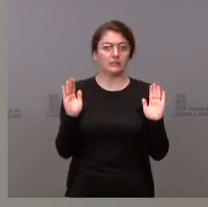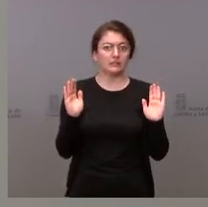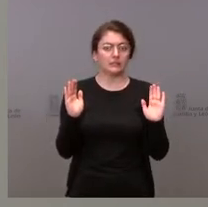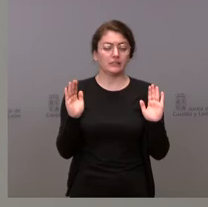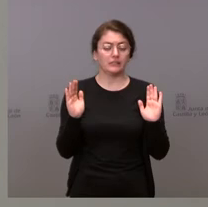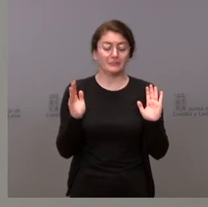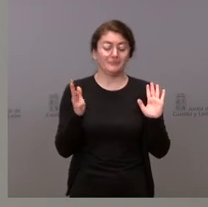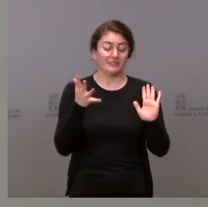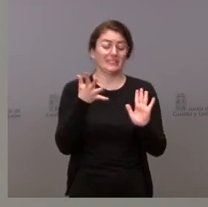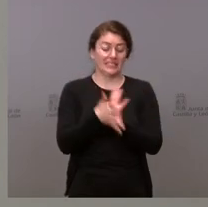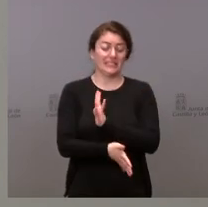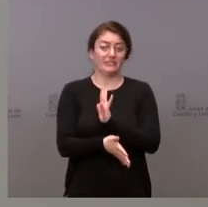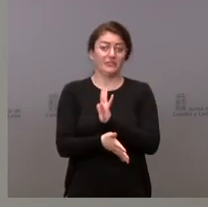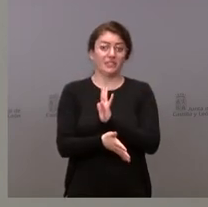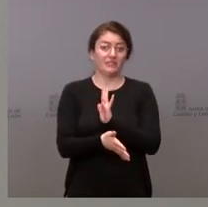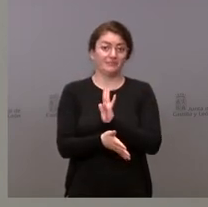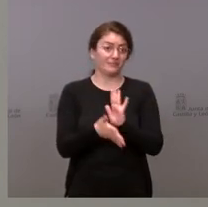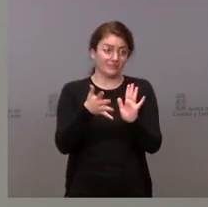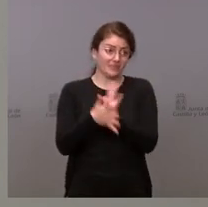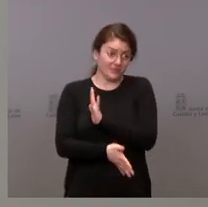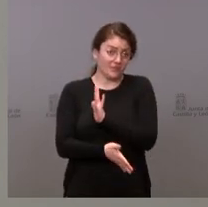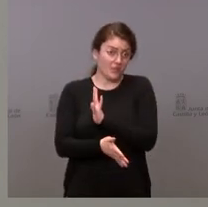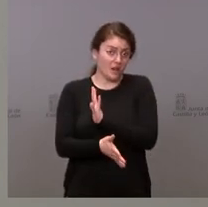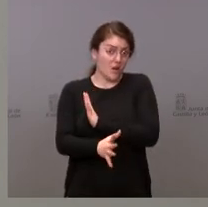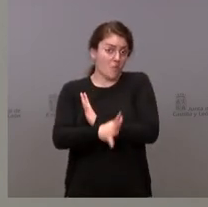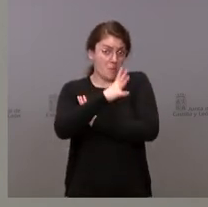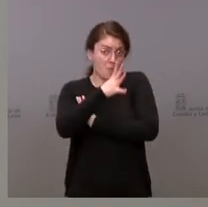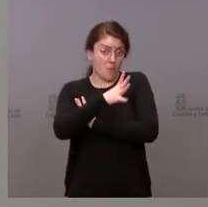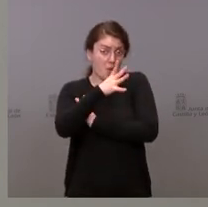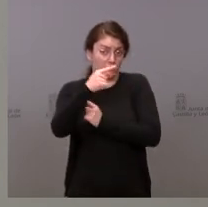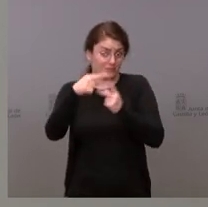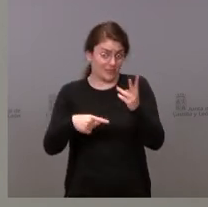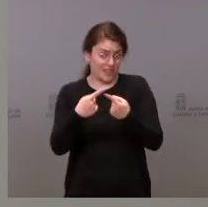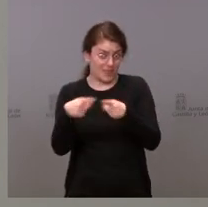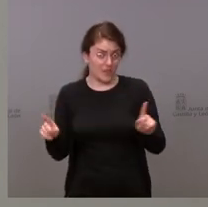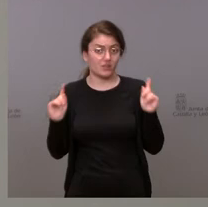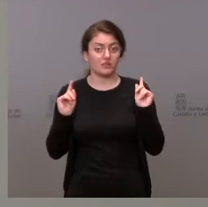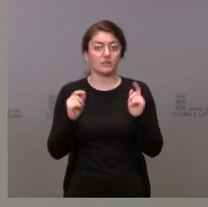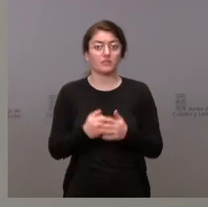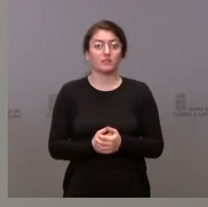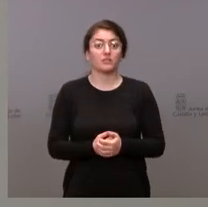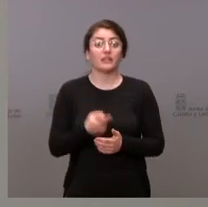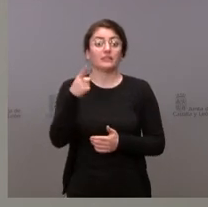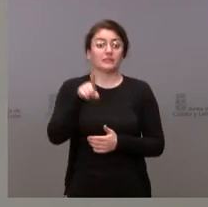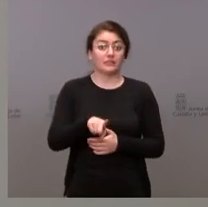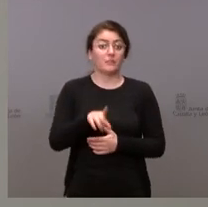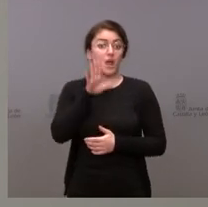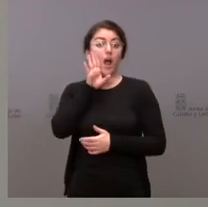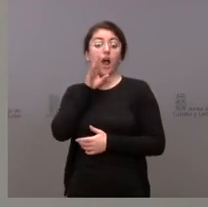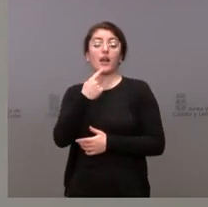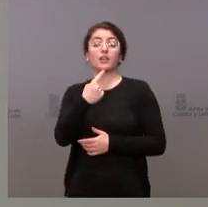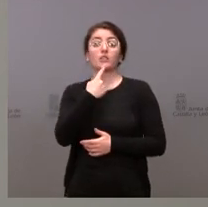y actúan otros factores aunque también como les he descrito hay un número importante de personas con